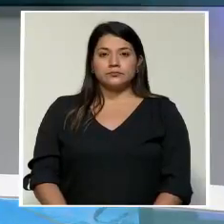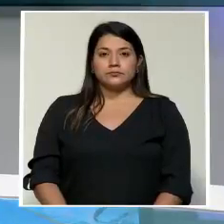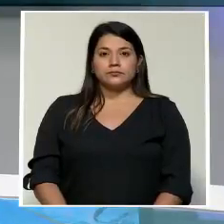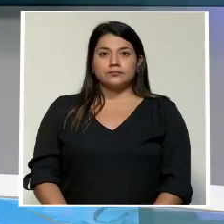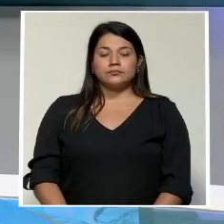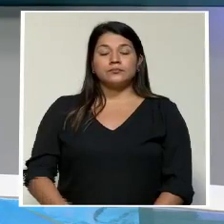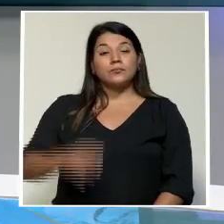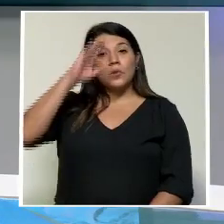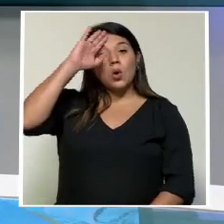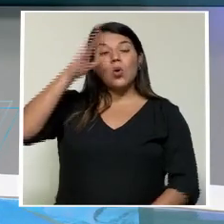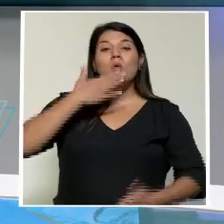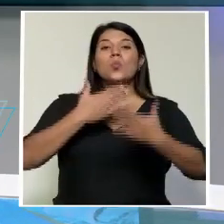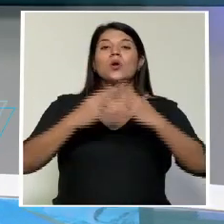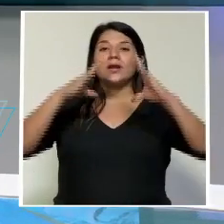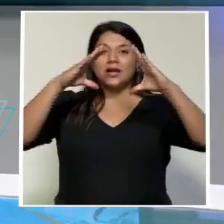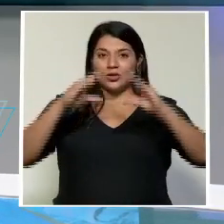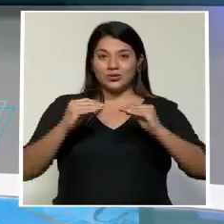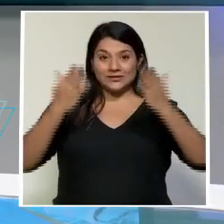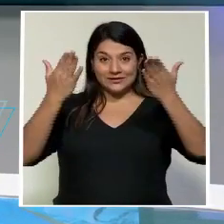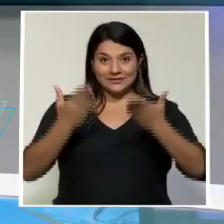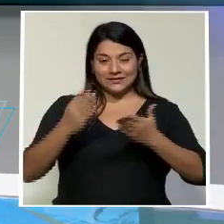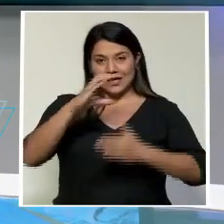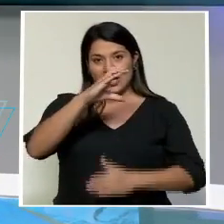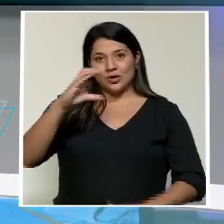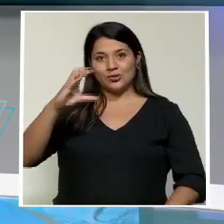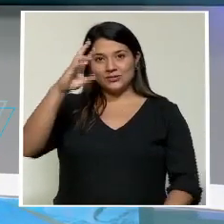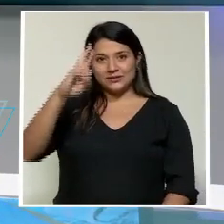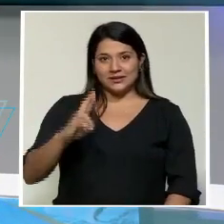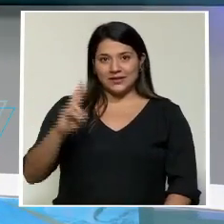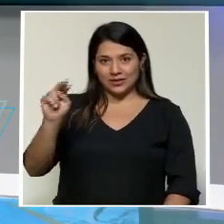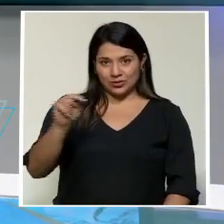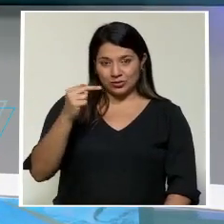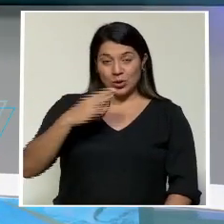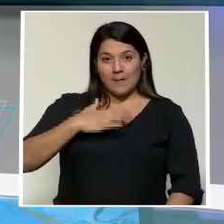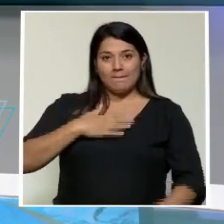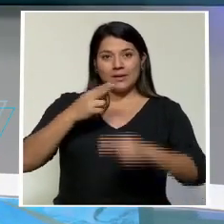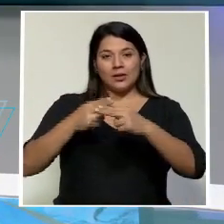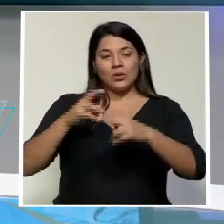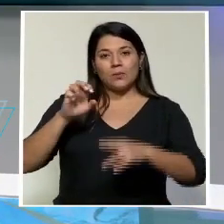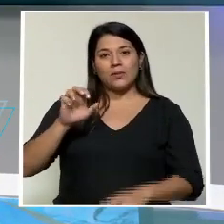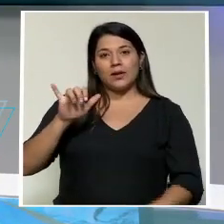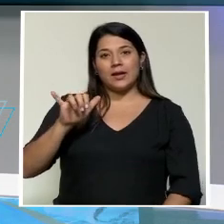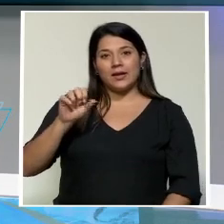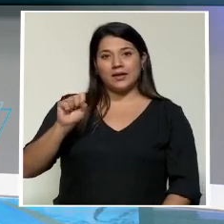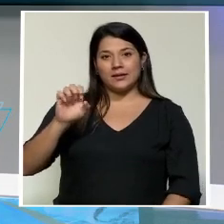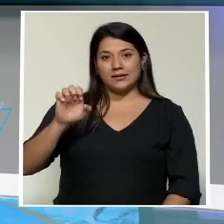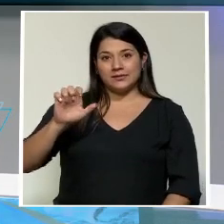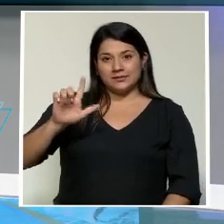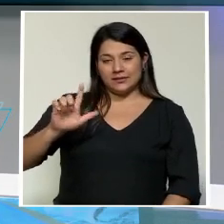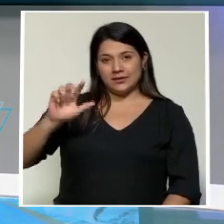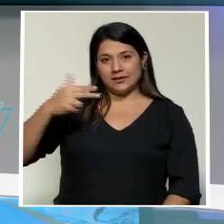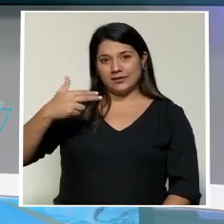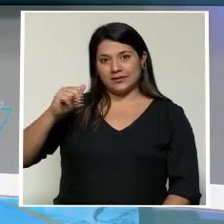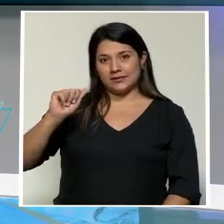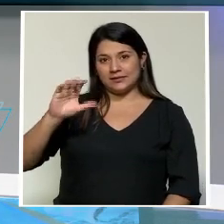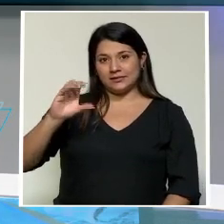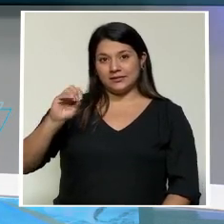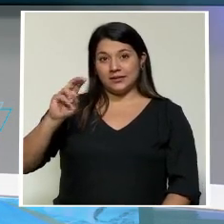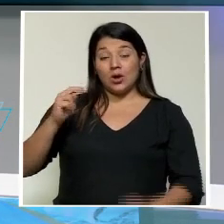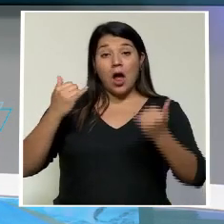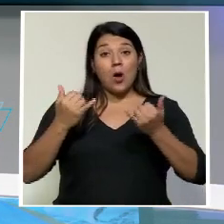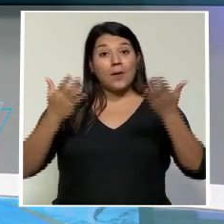¡Hola! ¿Qué tal? Muy buenas noches, bienvenidos a la edición estelar de Costa Rica Noticias. Eisel Chacón Cordero les saluda y les damos la bienvenida a esta